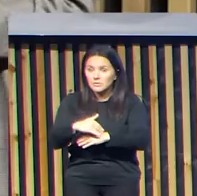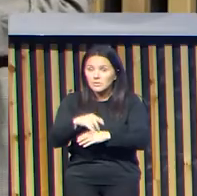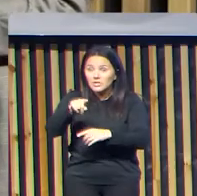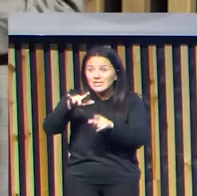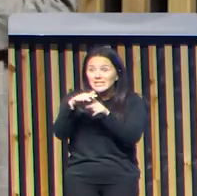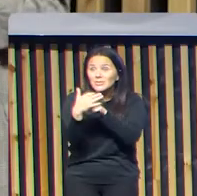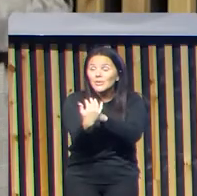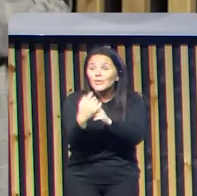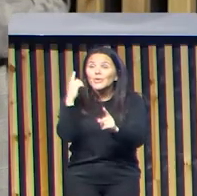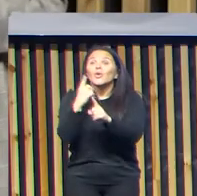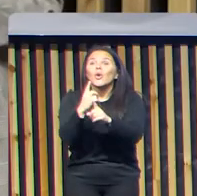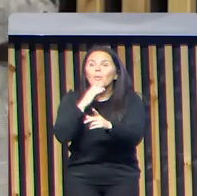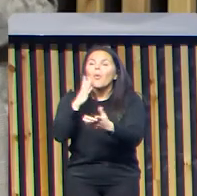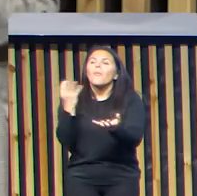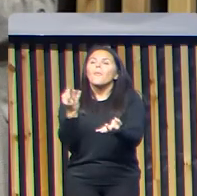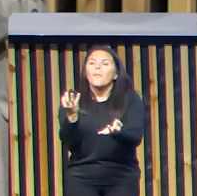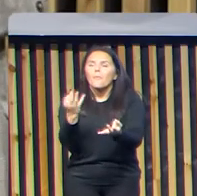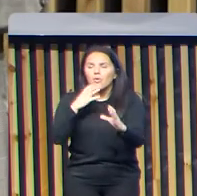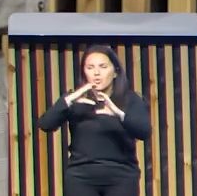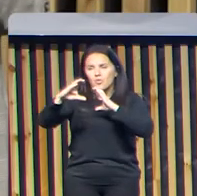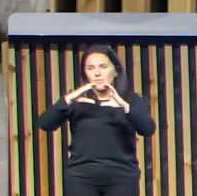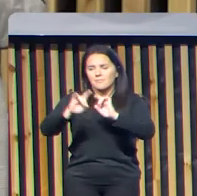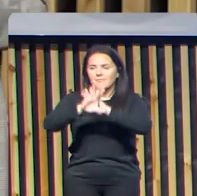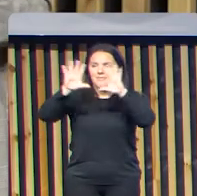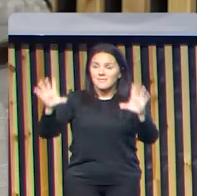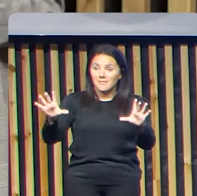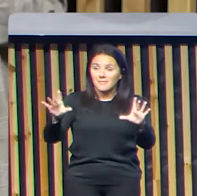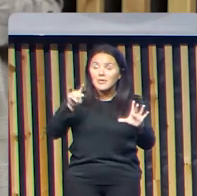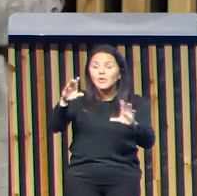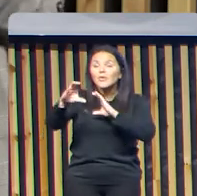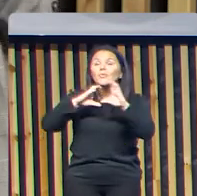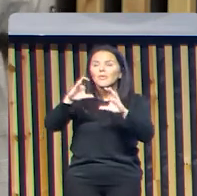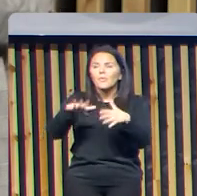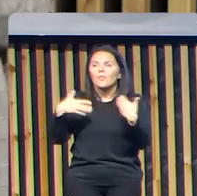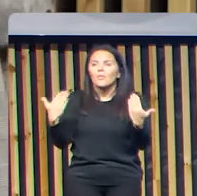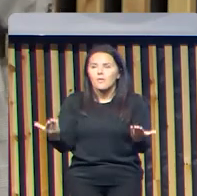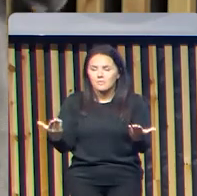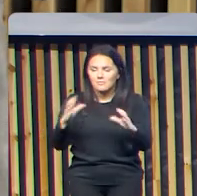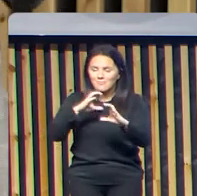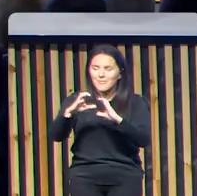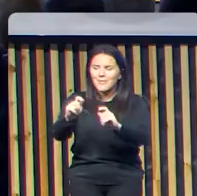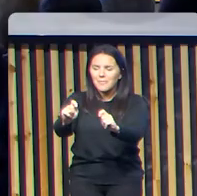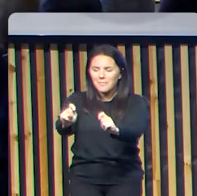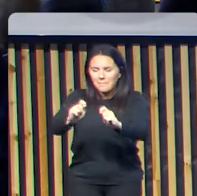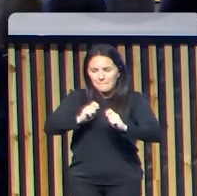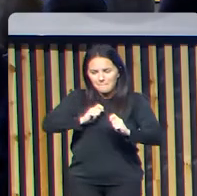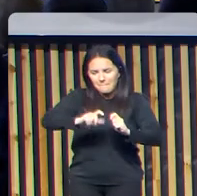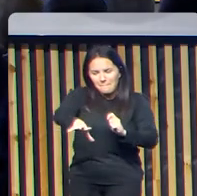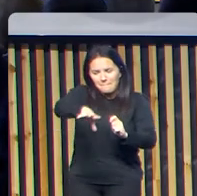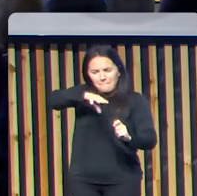para todo esto es la comunicación Clara y hablamos de aquella comunicación que es capaz de transmitir de una manera fácil